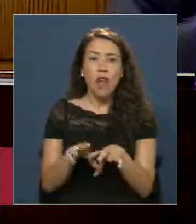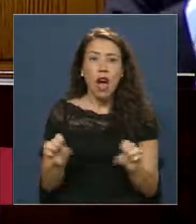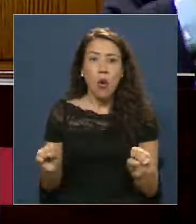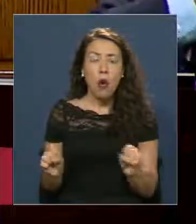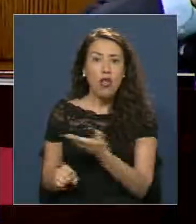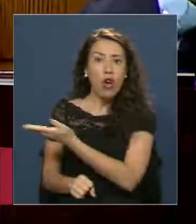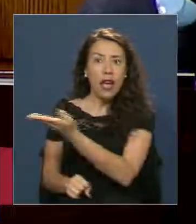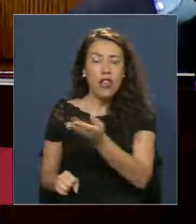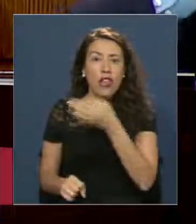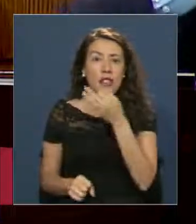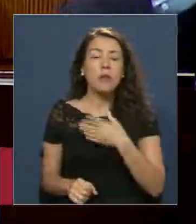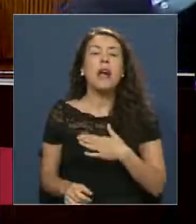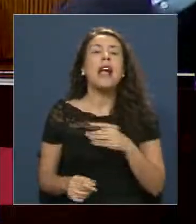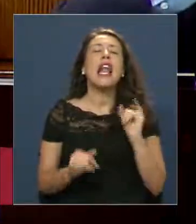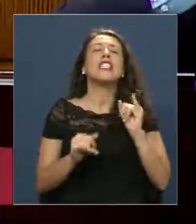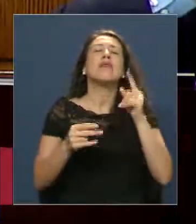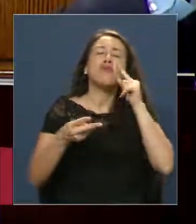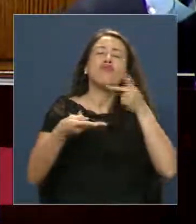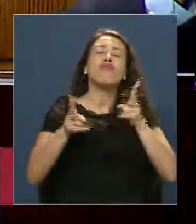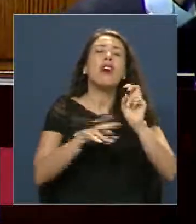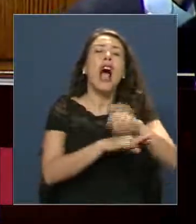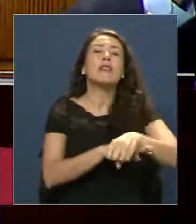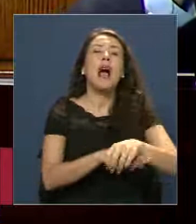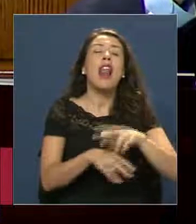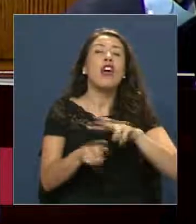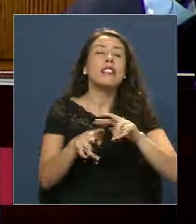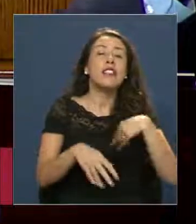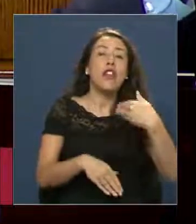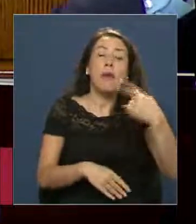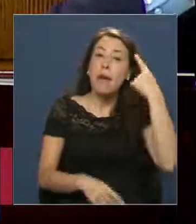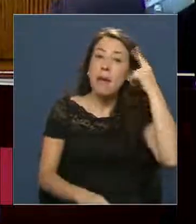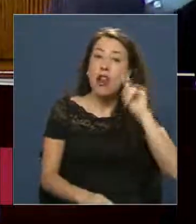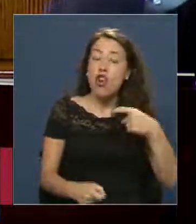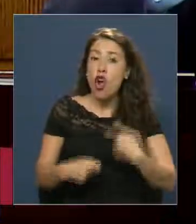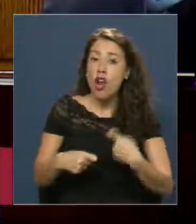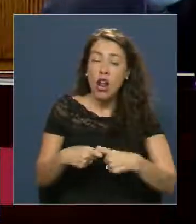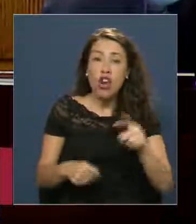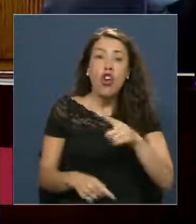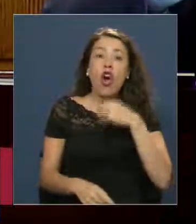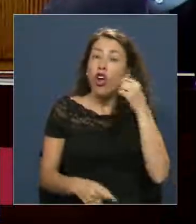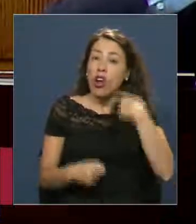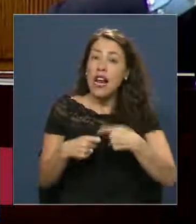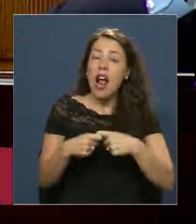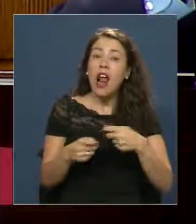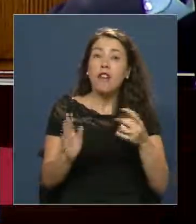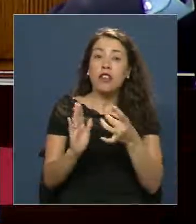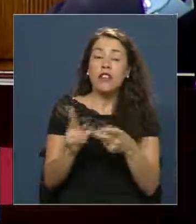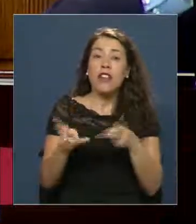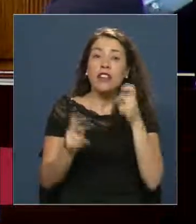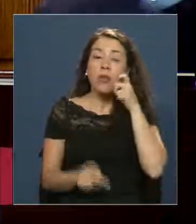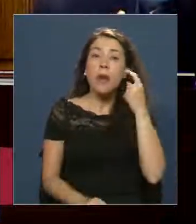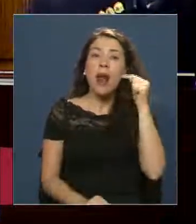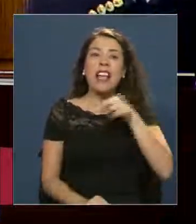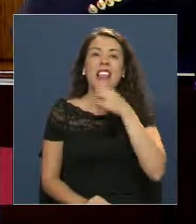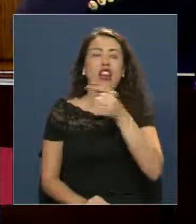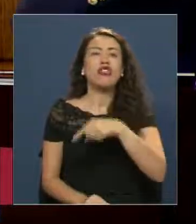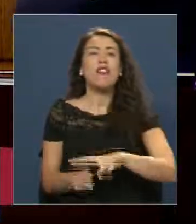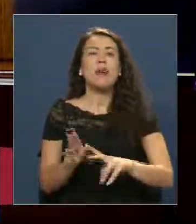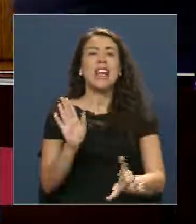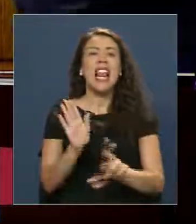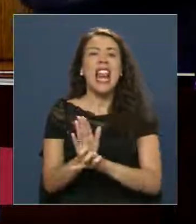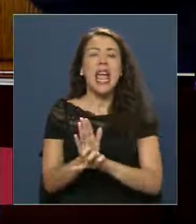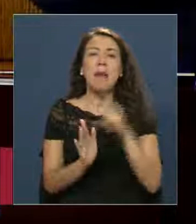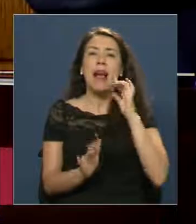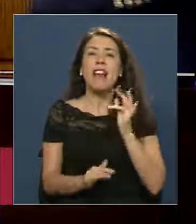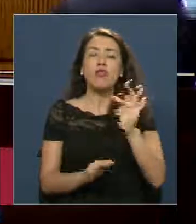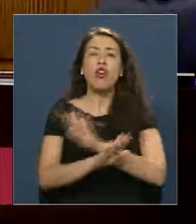estaban haciendo porque pretendían justificar lo que después sucedió, pero no estaban negando la violación de los derechos humanos. Sin embargo, aquí mismo lo que dijeron es que vamos a aplicarle una ley para